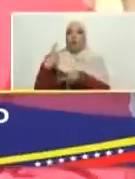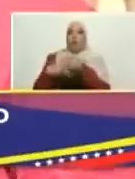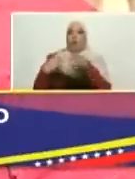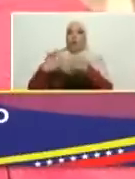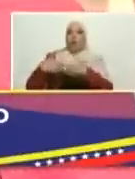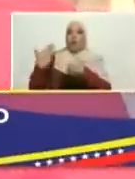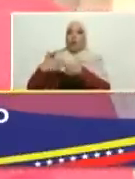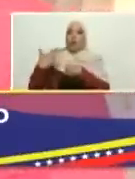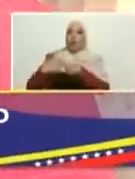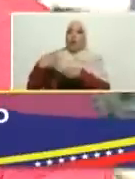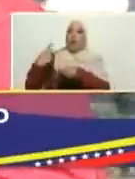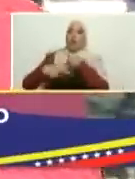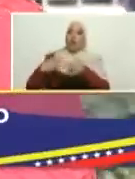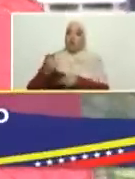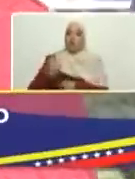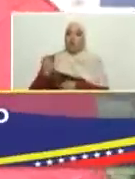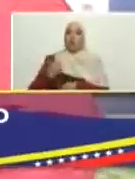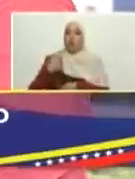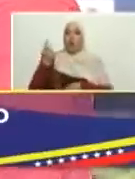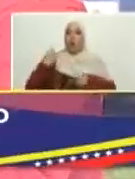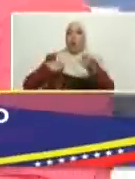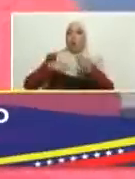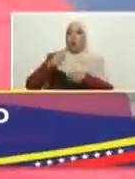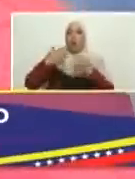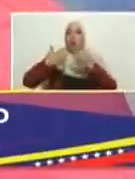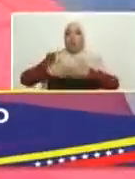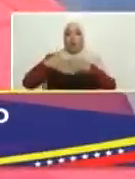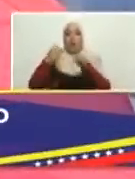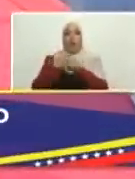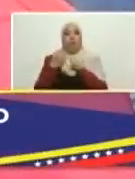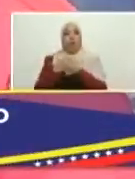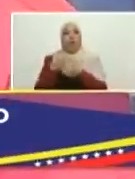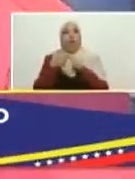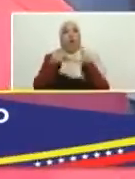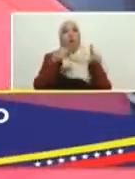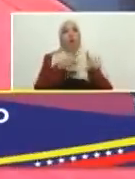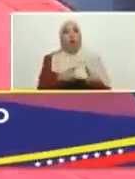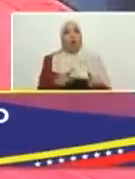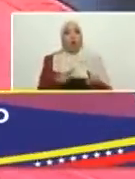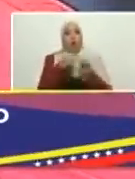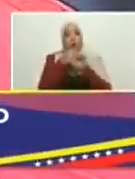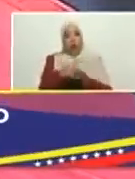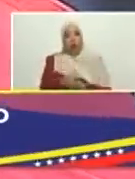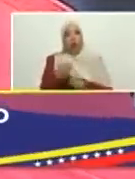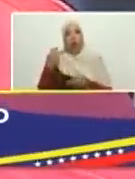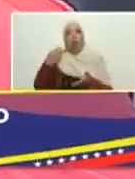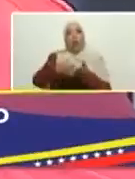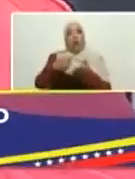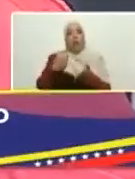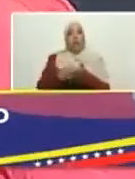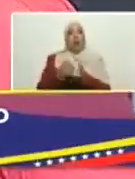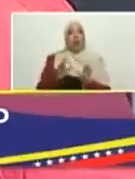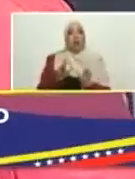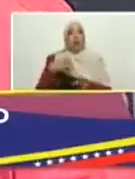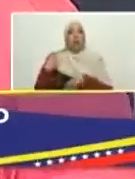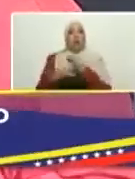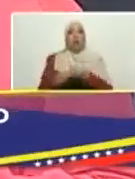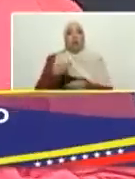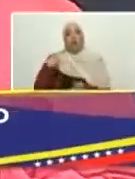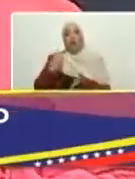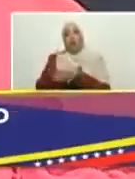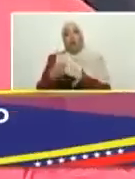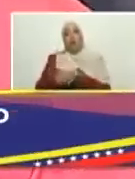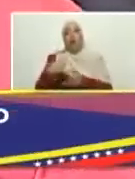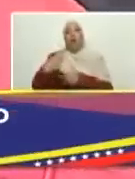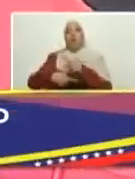o cualquier producto, y se lo vendes a una empresa o a otro país, lo que esperes es que te pague. Exactamente. Como tú pagas los